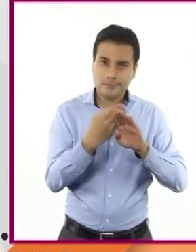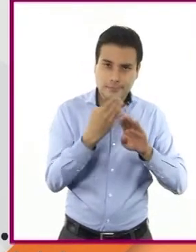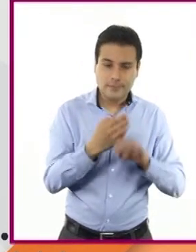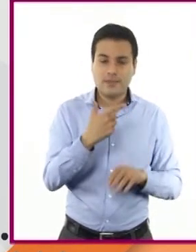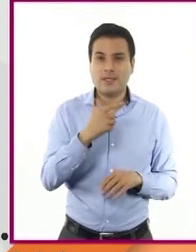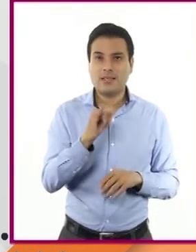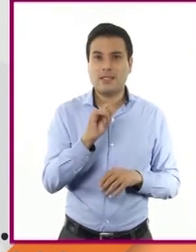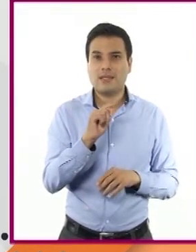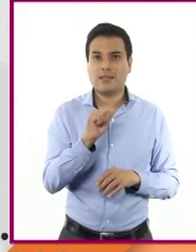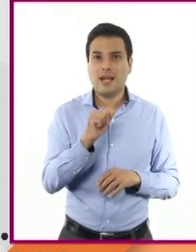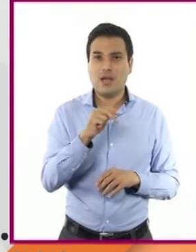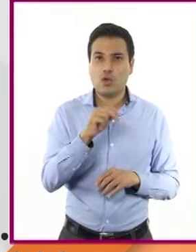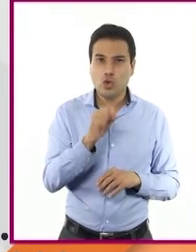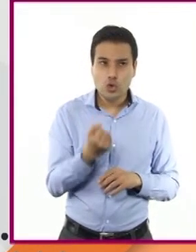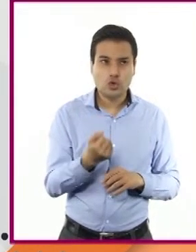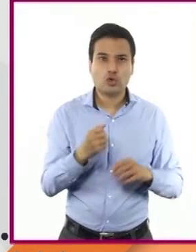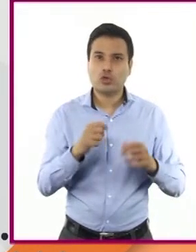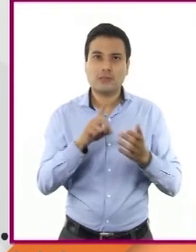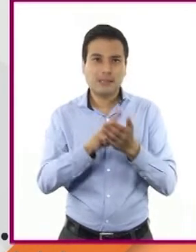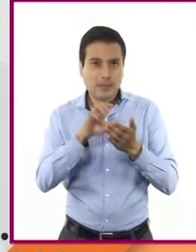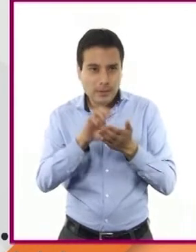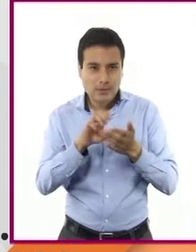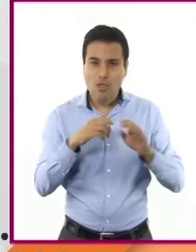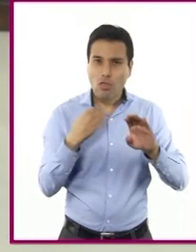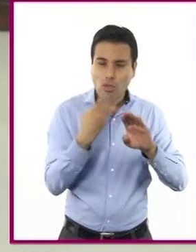las personas con alguna discapacidad.